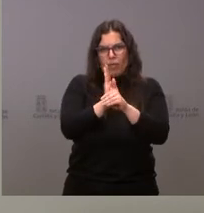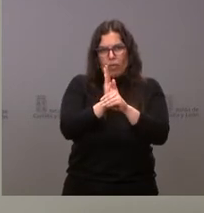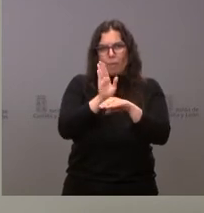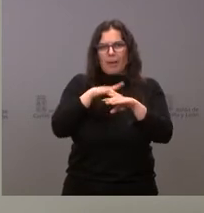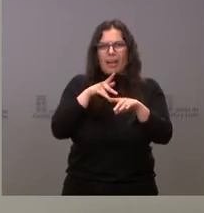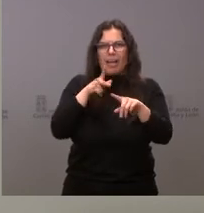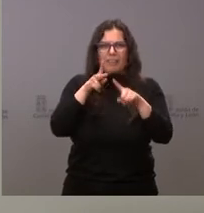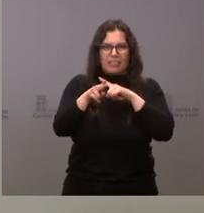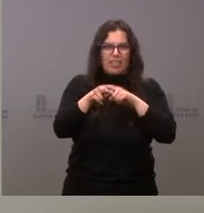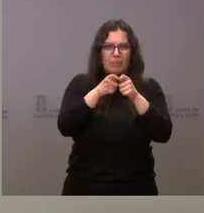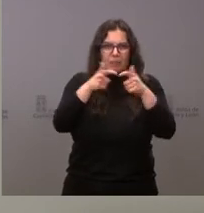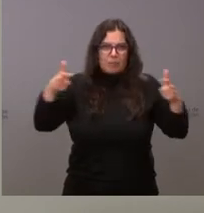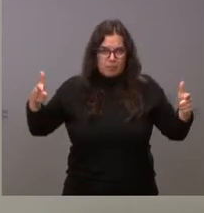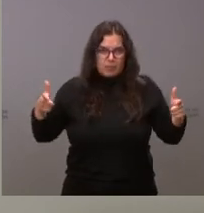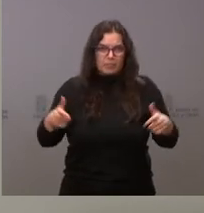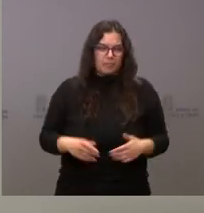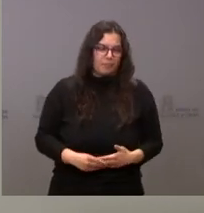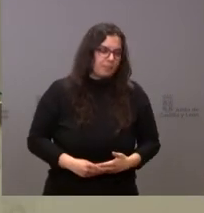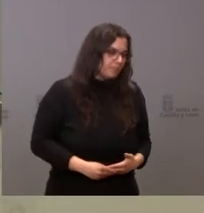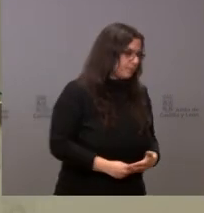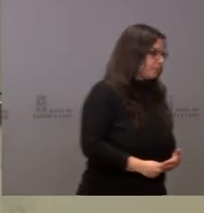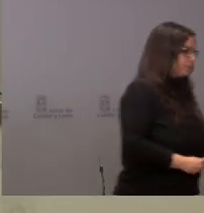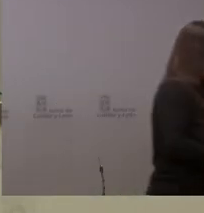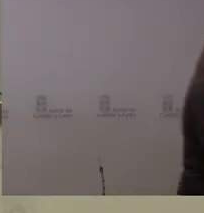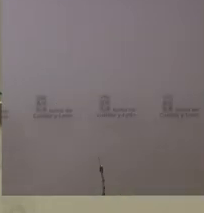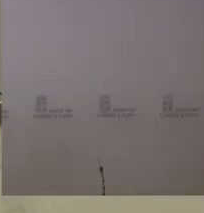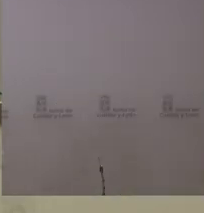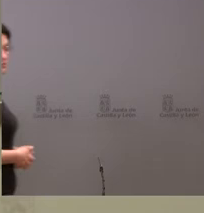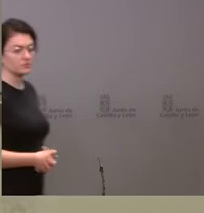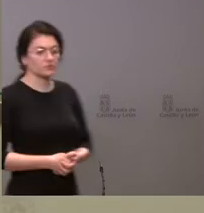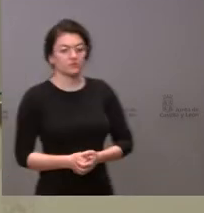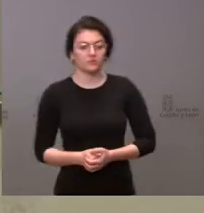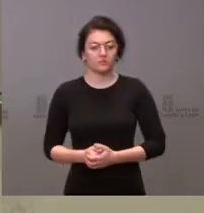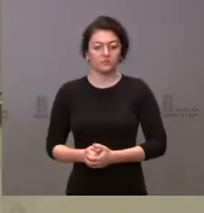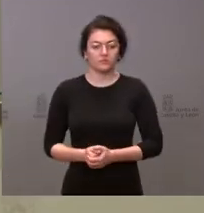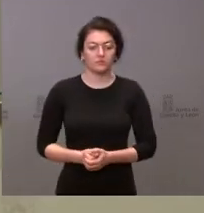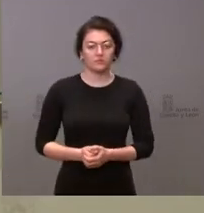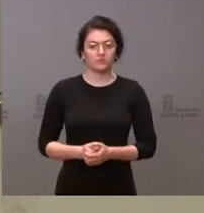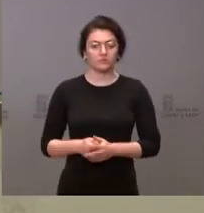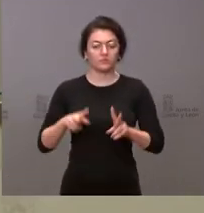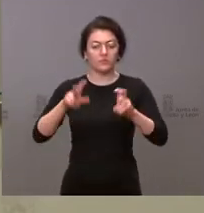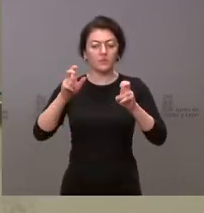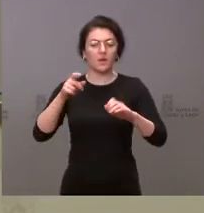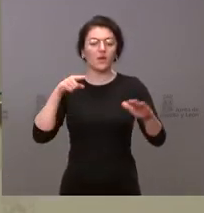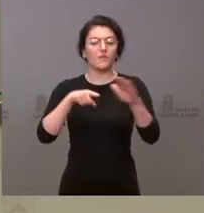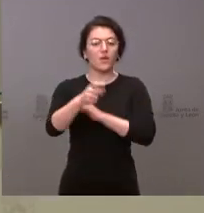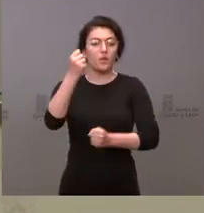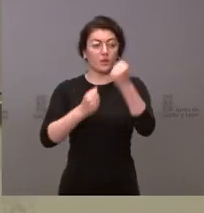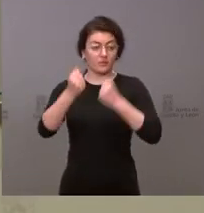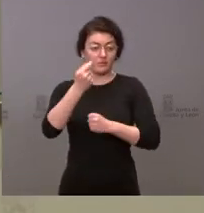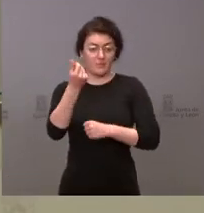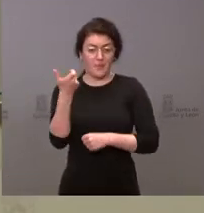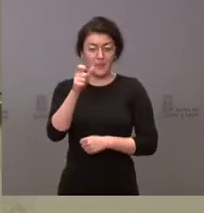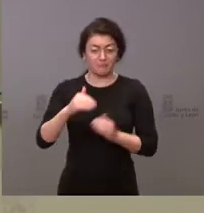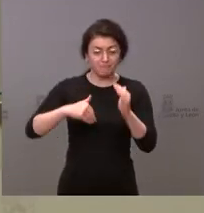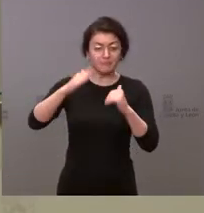el aumento el número de contagios teniendo en cuenta la evolución económica y se dato la inflación que hemos conocido hoy no sé si nos puede adelantar